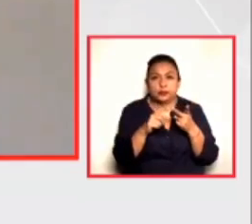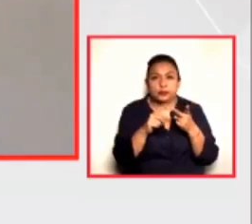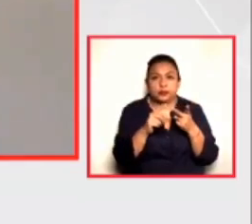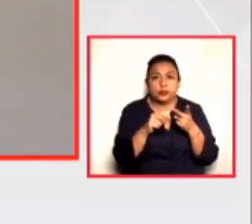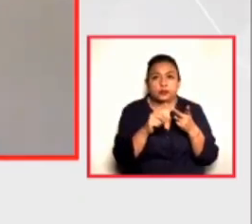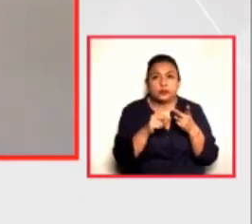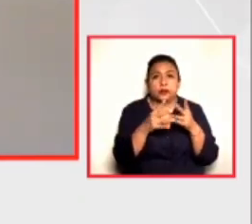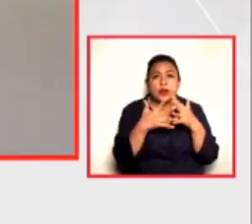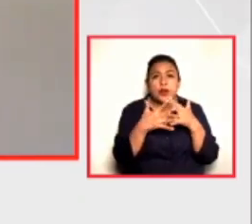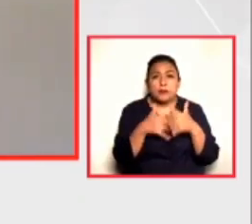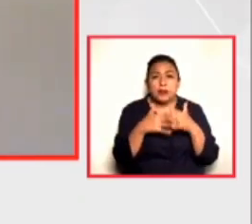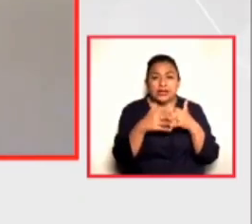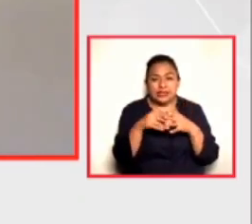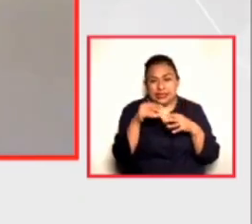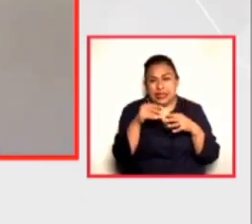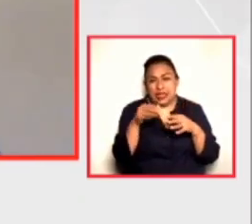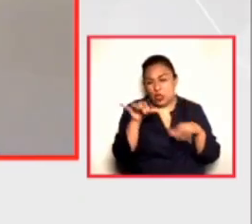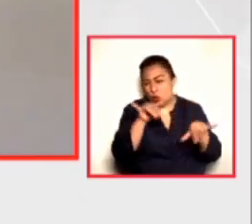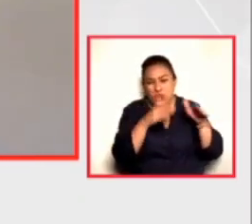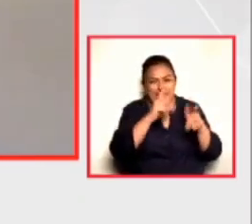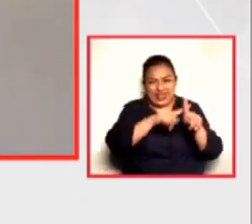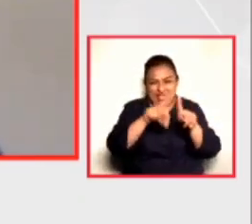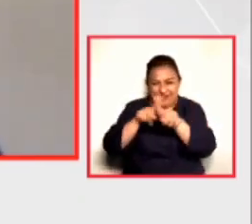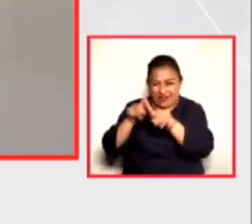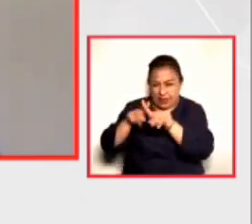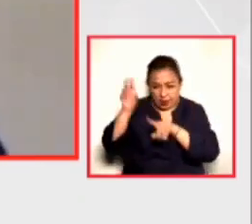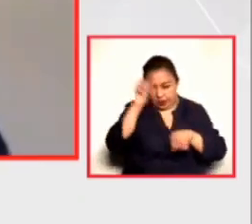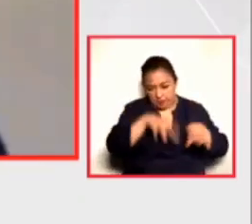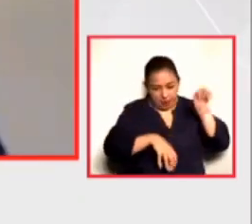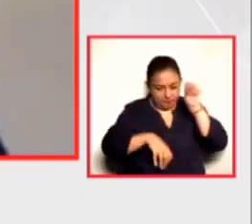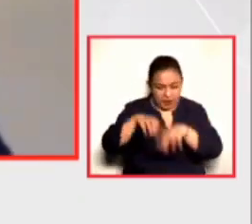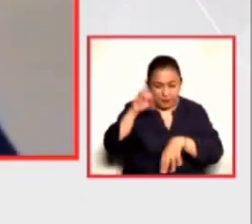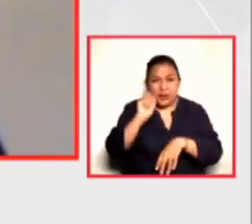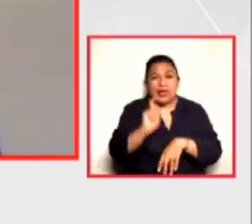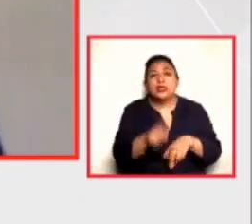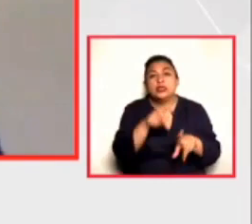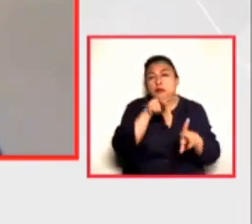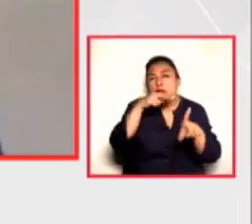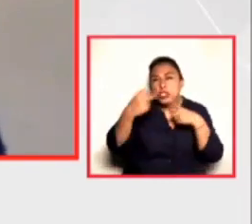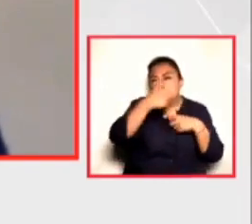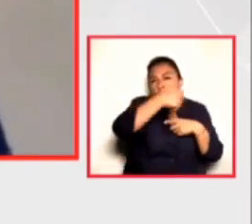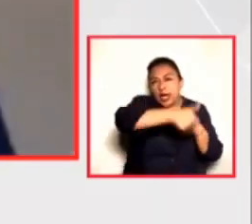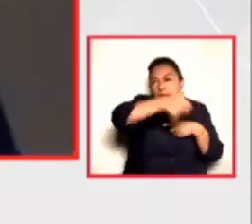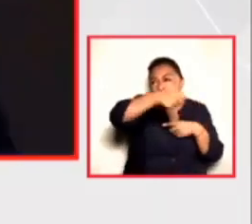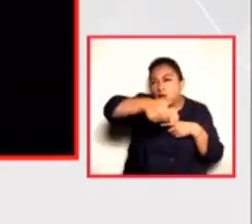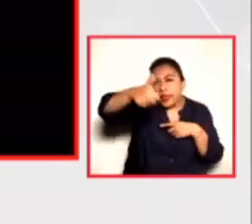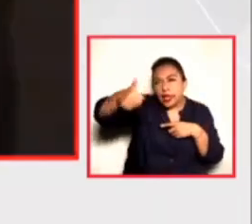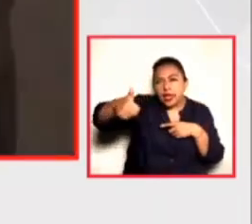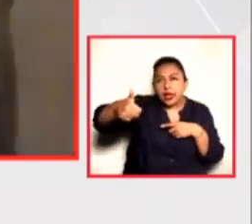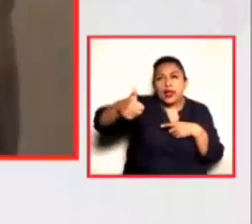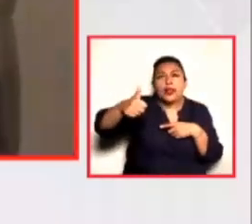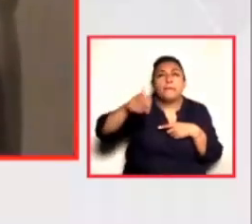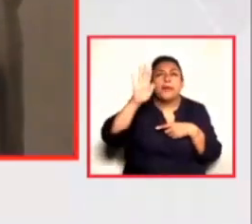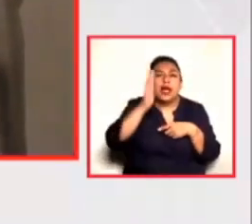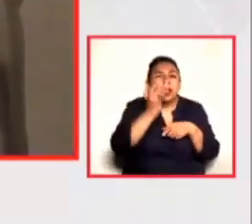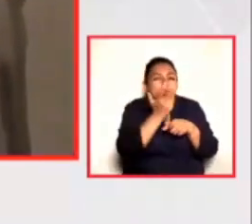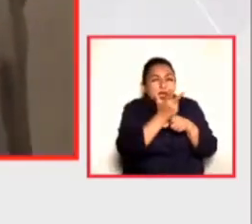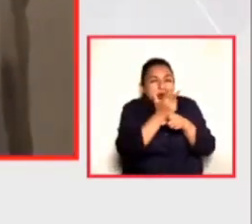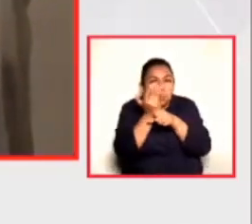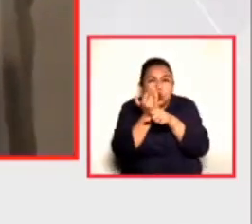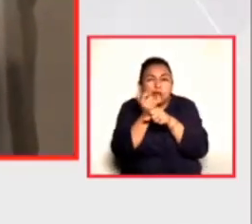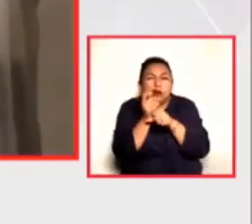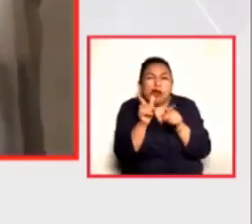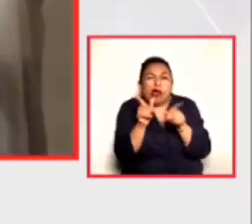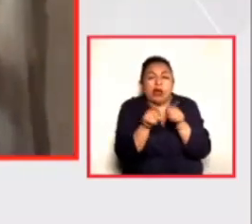Mezclando los ingredientes, que en realidad es la visión de cada creativo a manera de mini documental. ¿Quién soy? Parte hay de otros